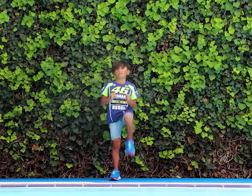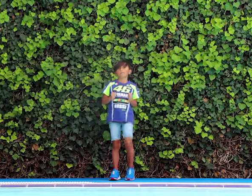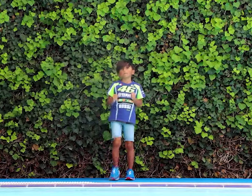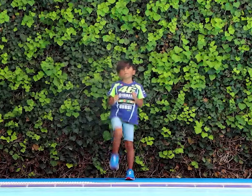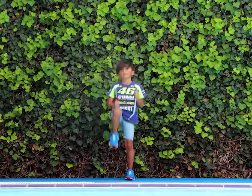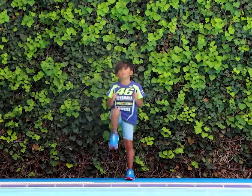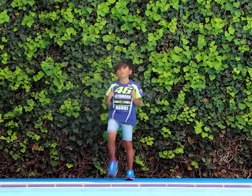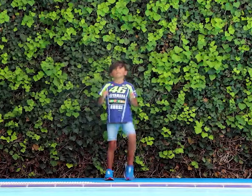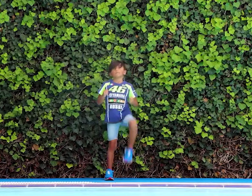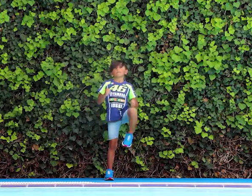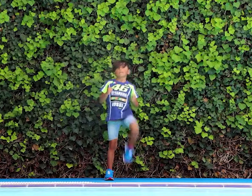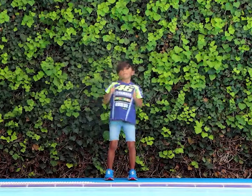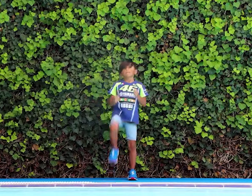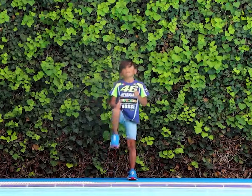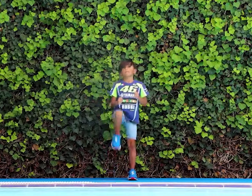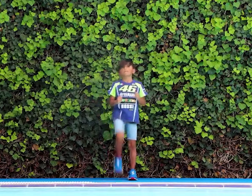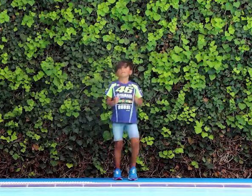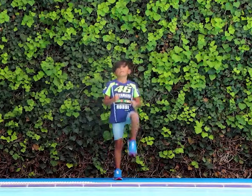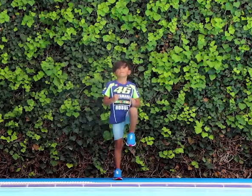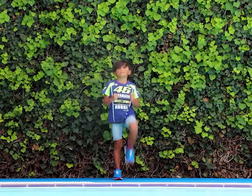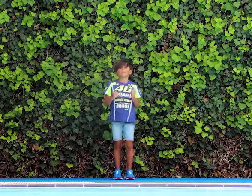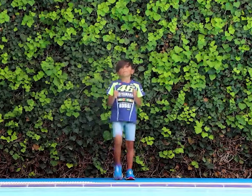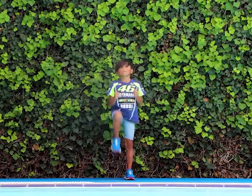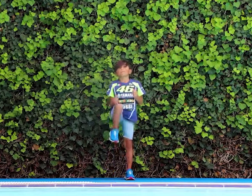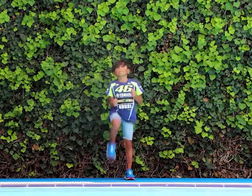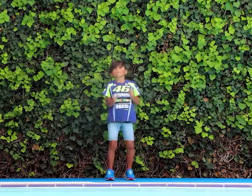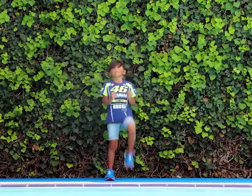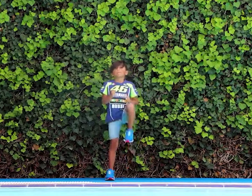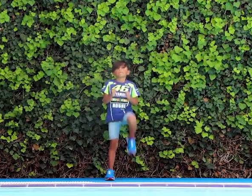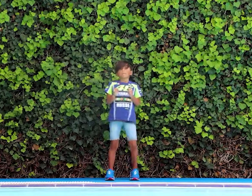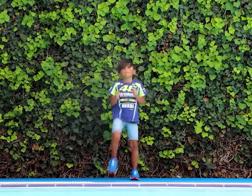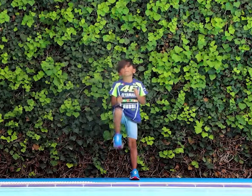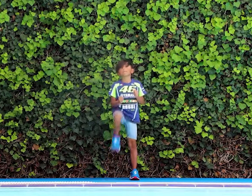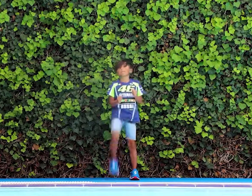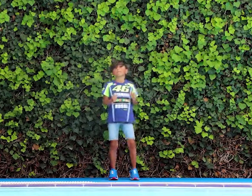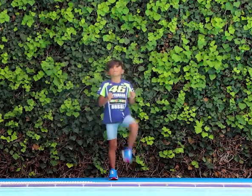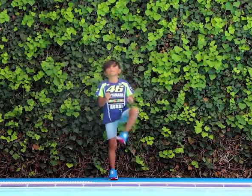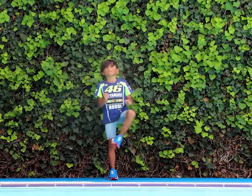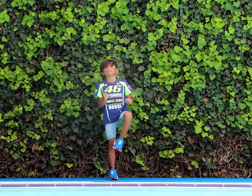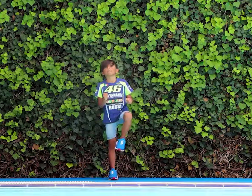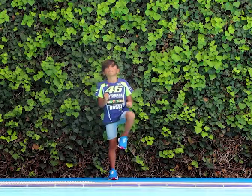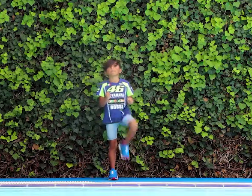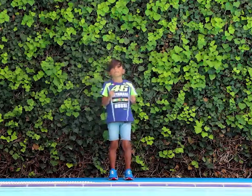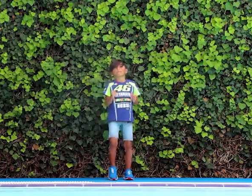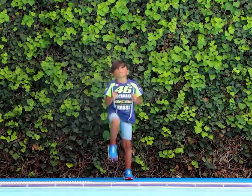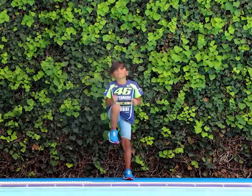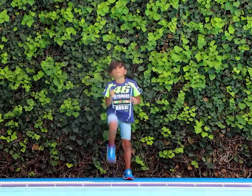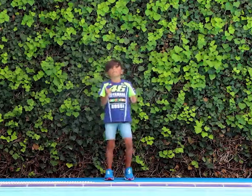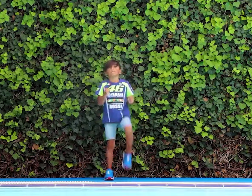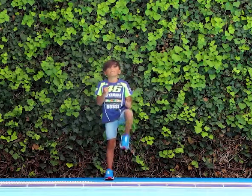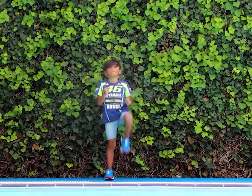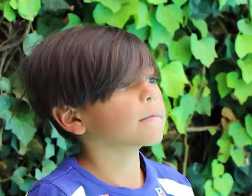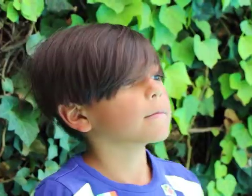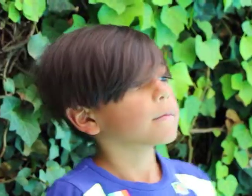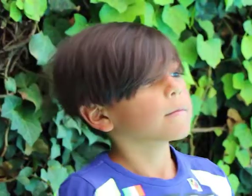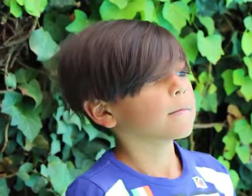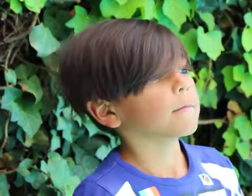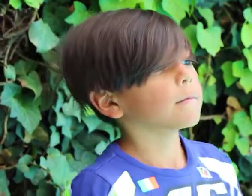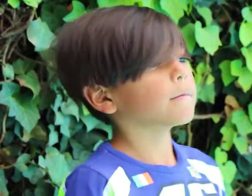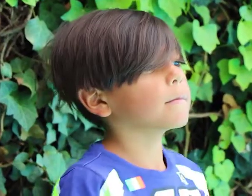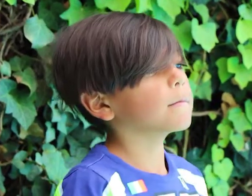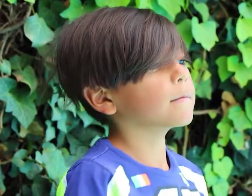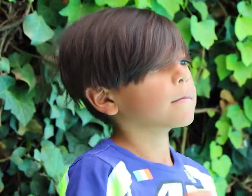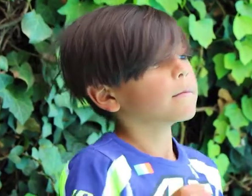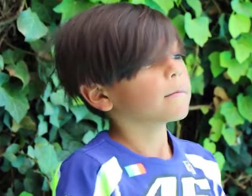la rodilla llegue. No bajen las manos. Espalda bien derecha. Espalda derecha. Sigue.